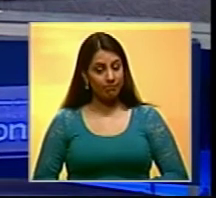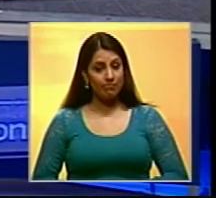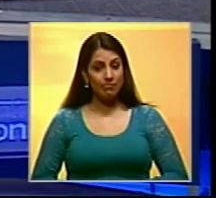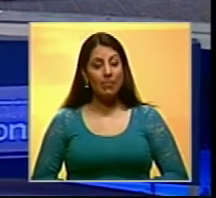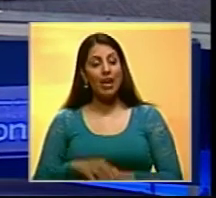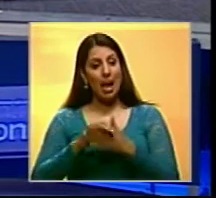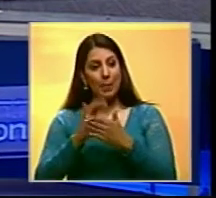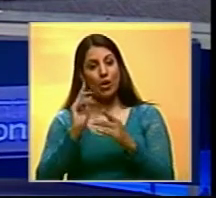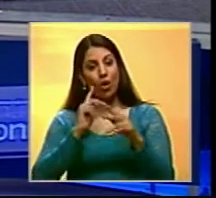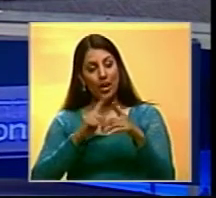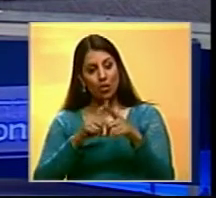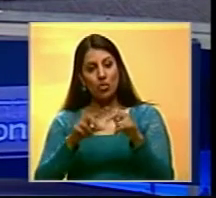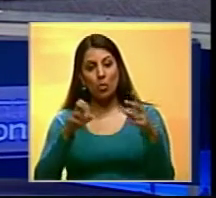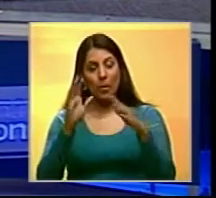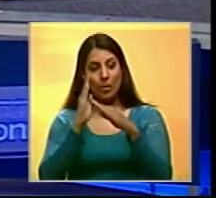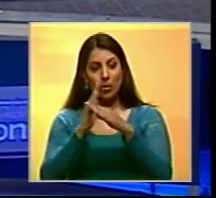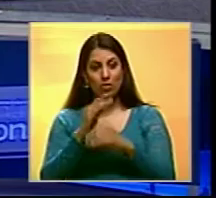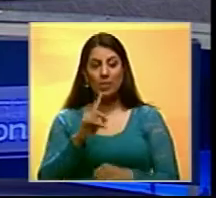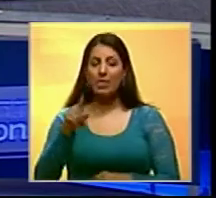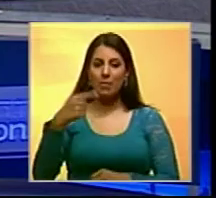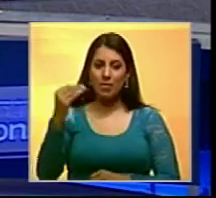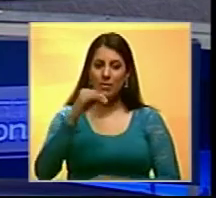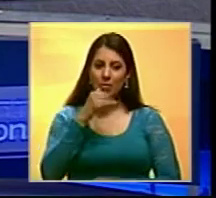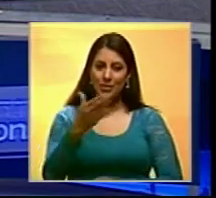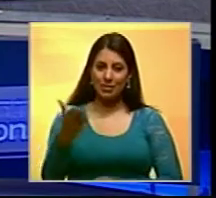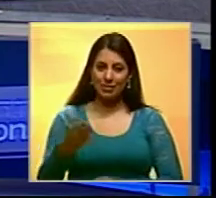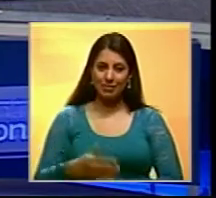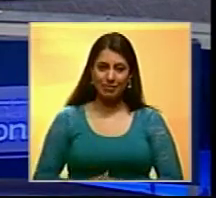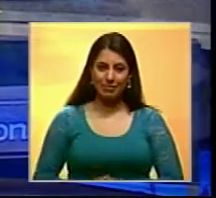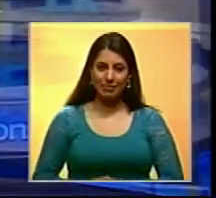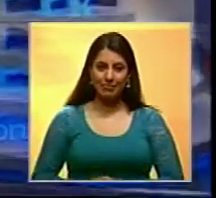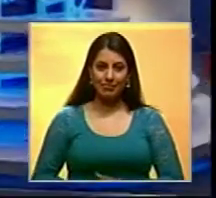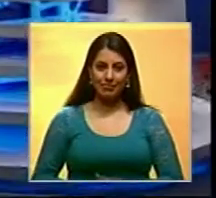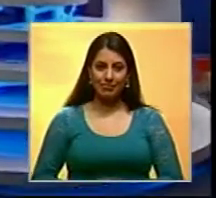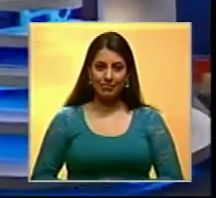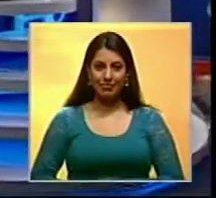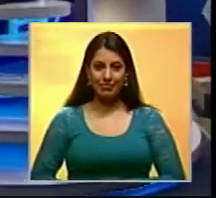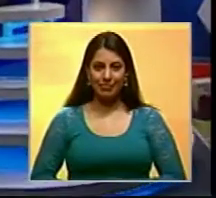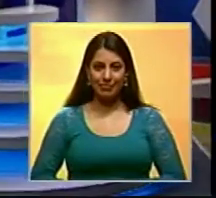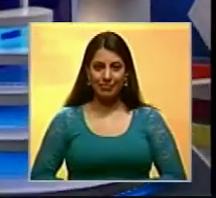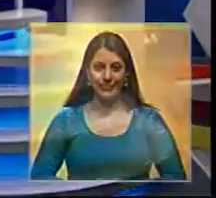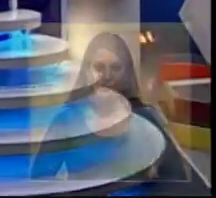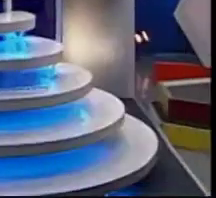Bien, amigos, hacemos entonces una nueva pausa. Ya venimos con más.